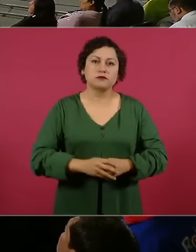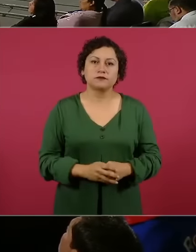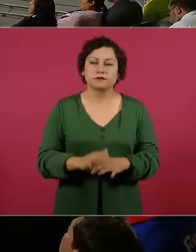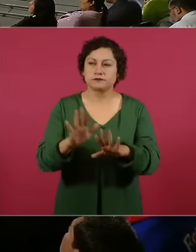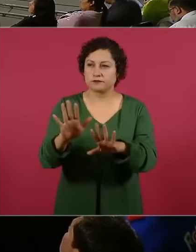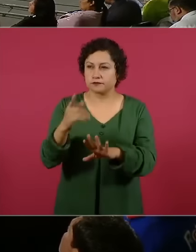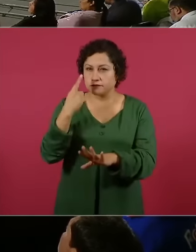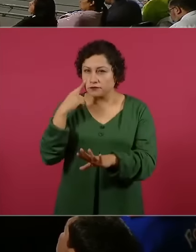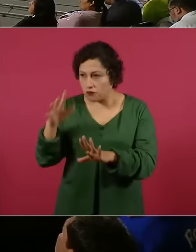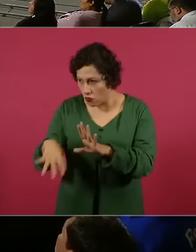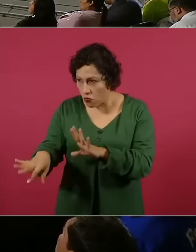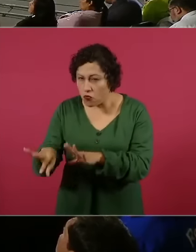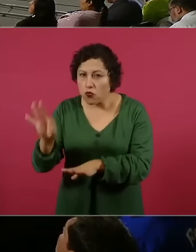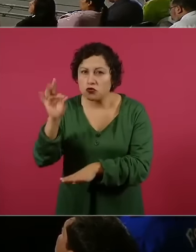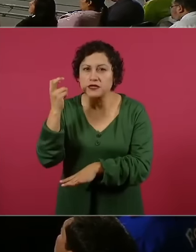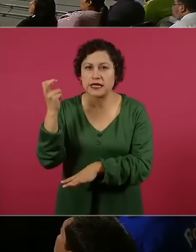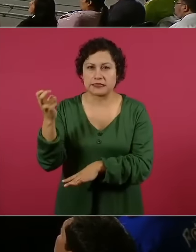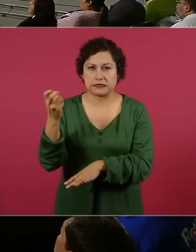momentito.